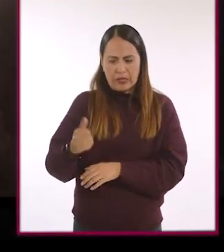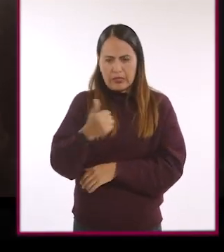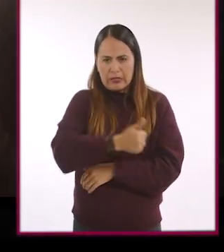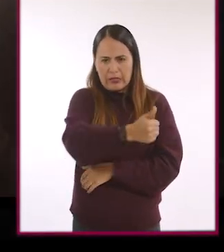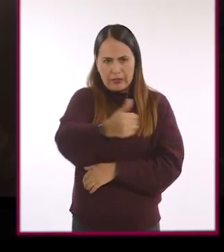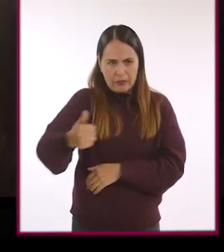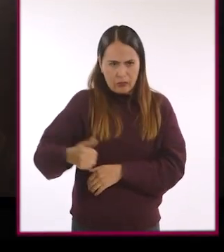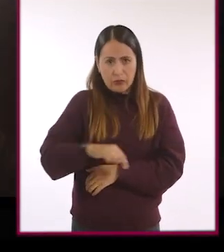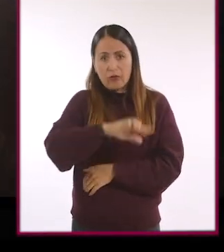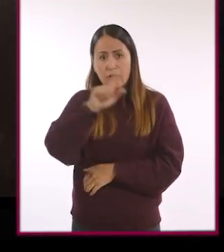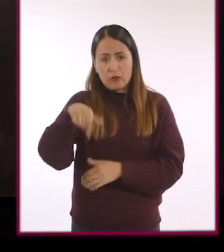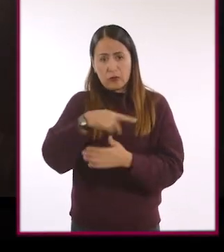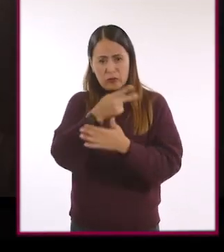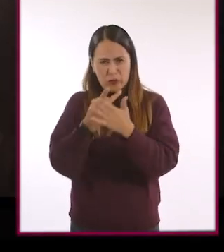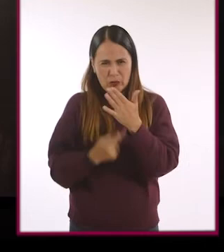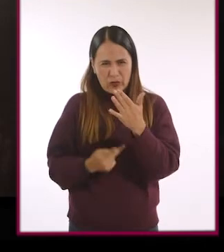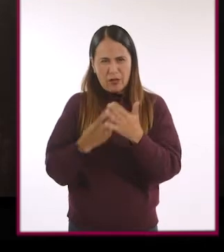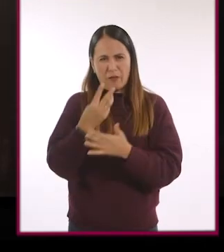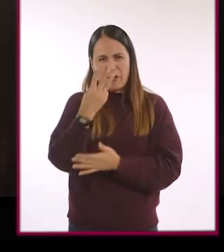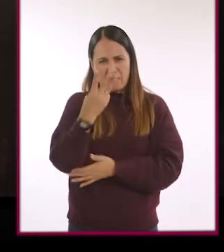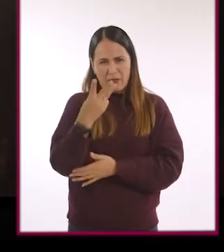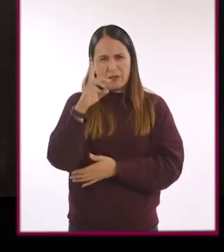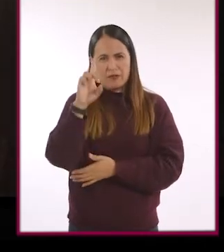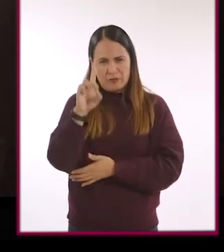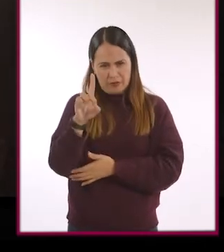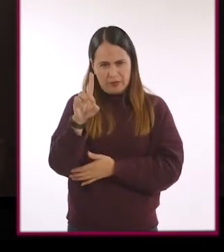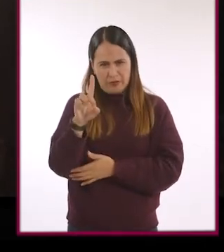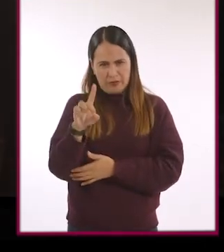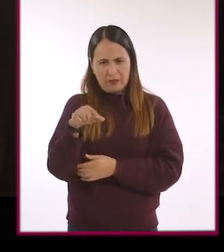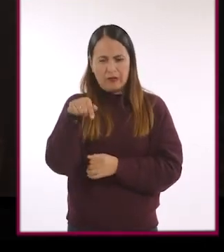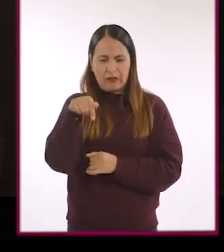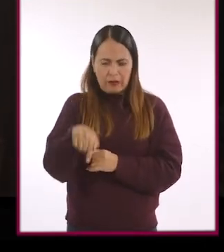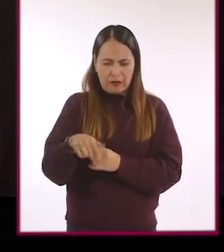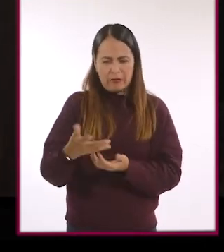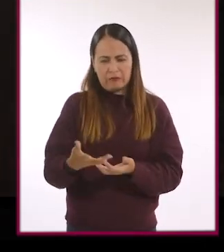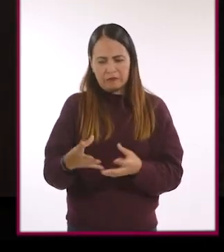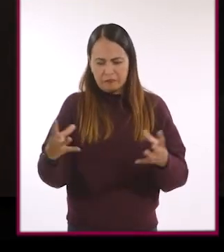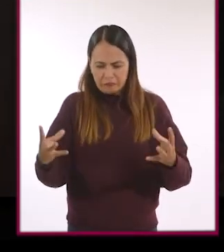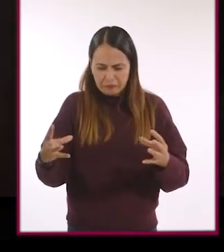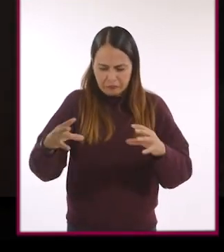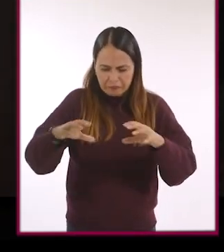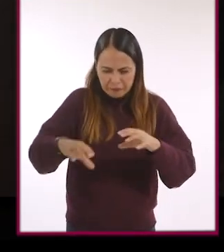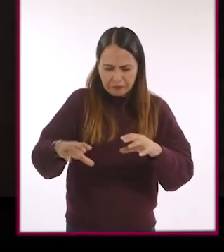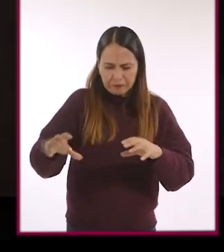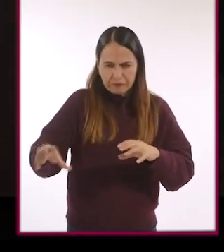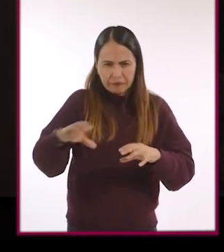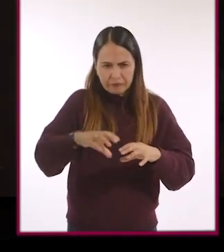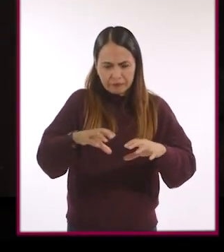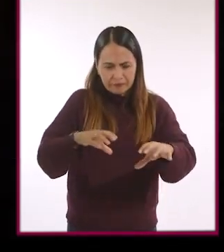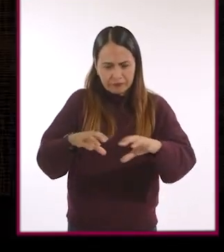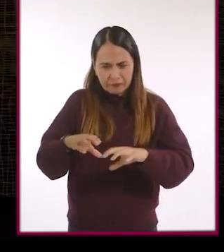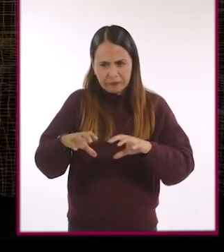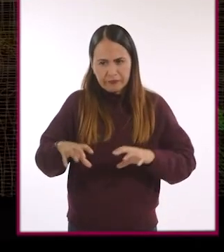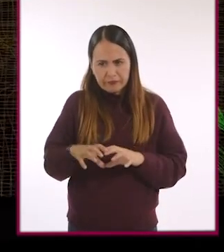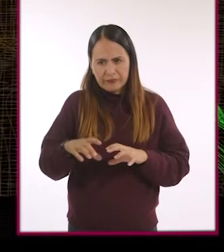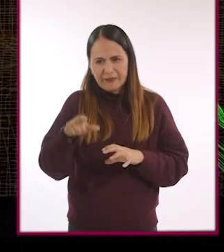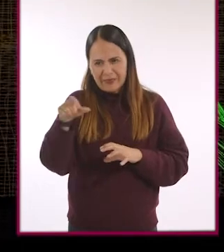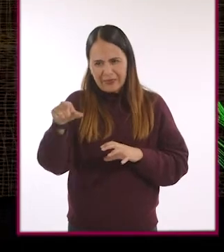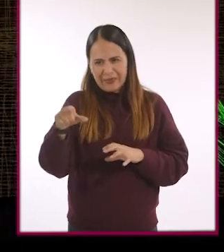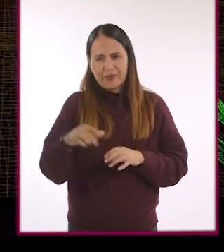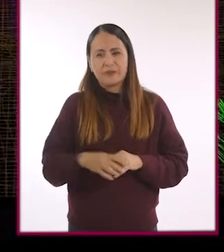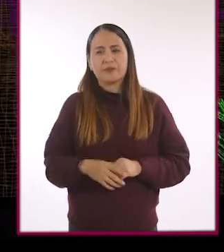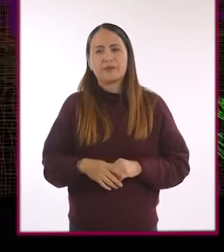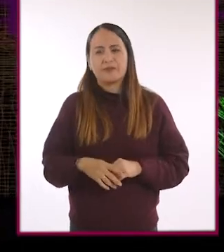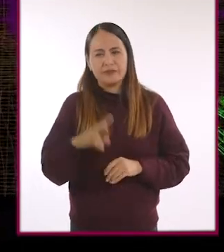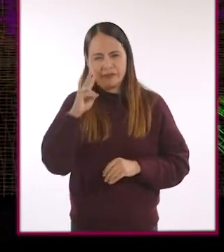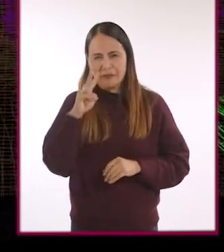se manda un programa 3D en donde se hacen geometrías básicas en 3D, que es lo que vemos ahorita,